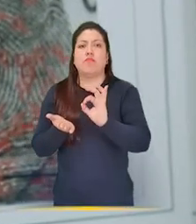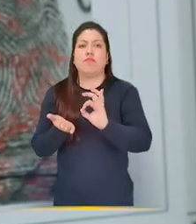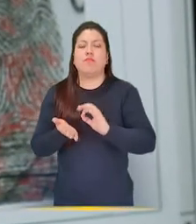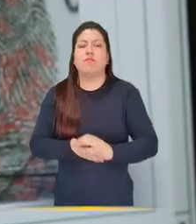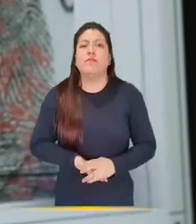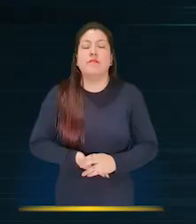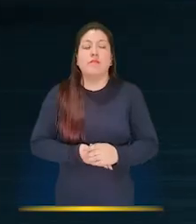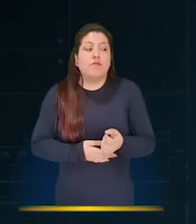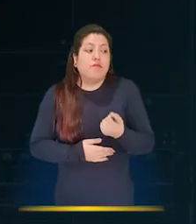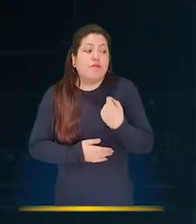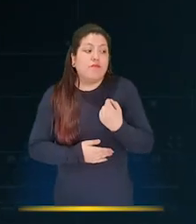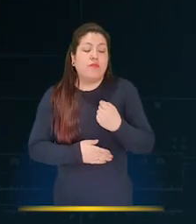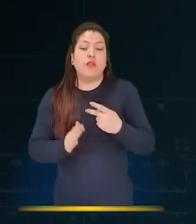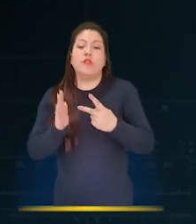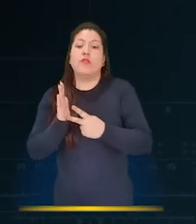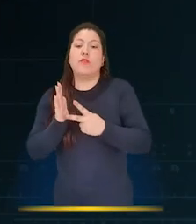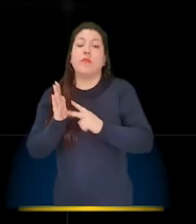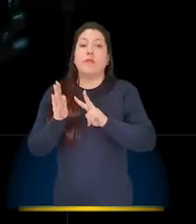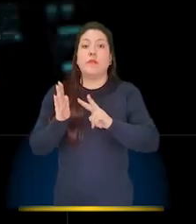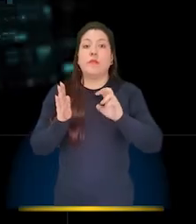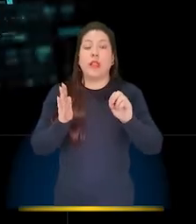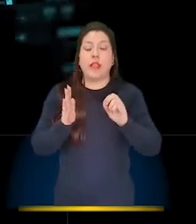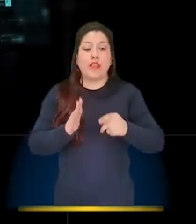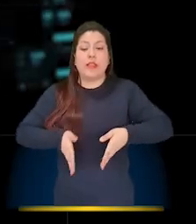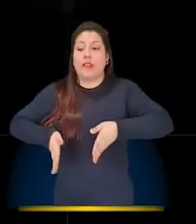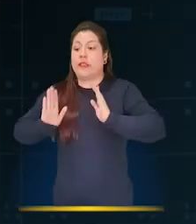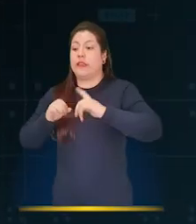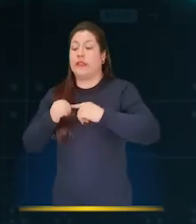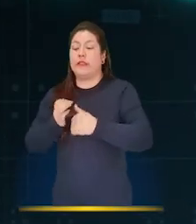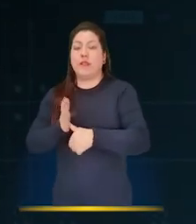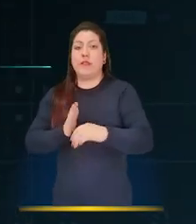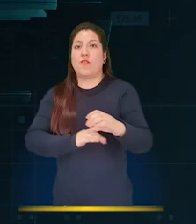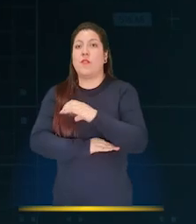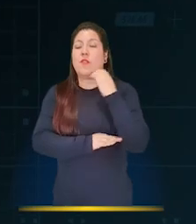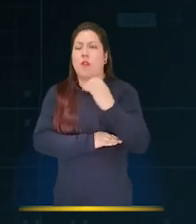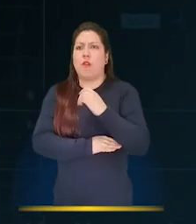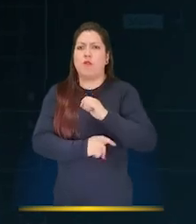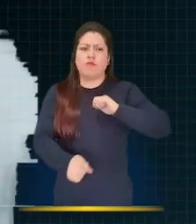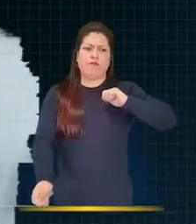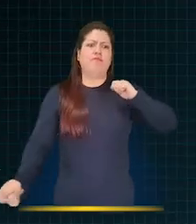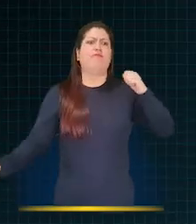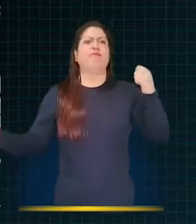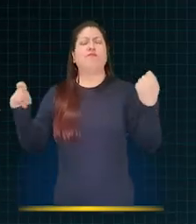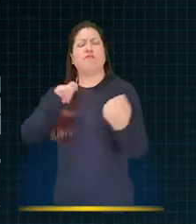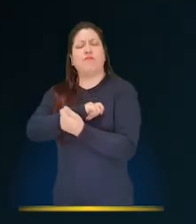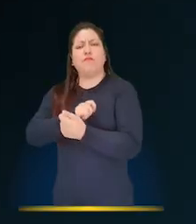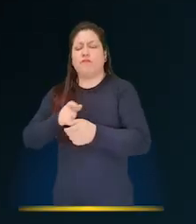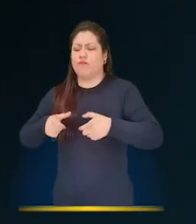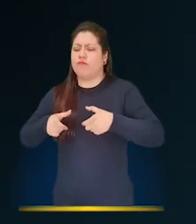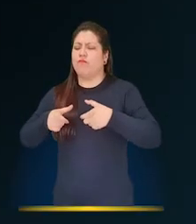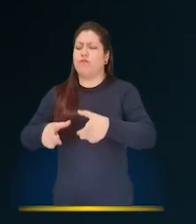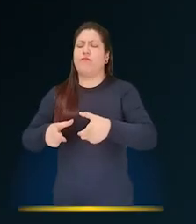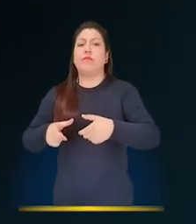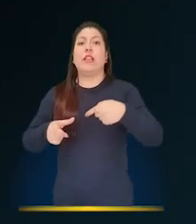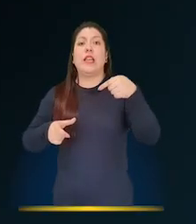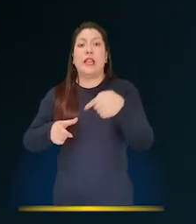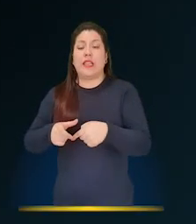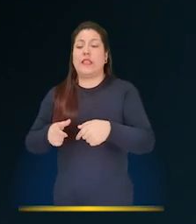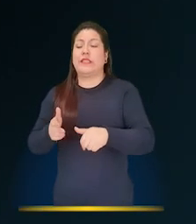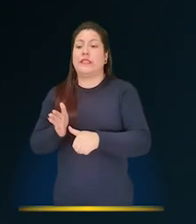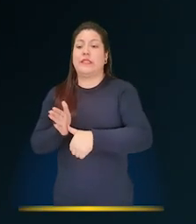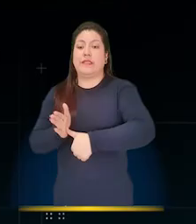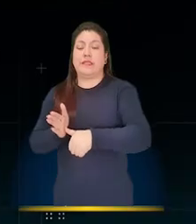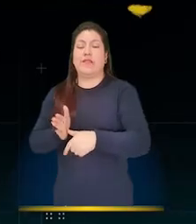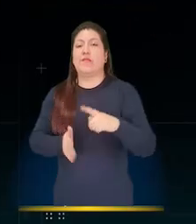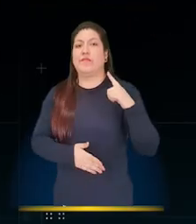las huellas dactilares. Recientemente, en el 2020, la Registraduría da un salto a una nueva era en identificación con el lanzamiento